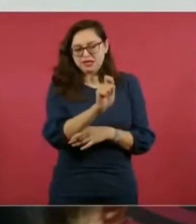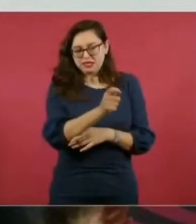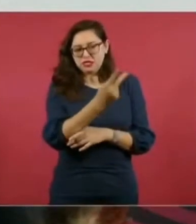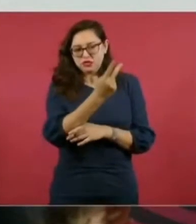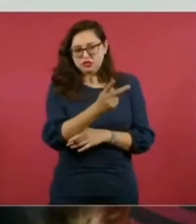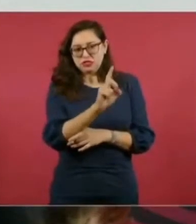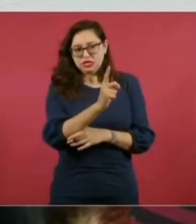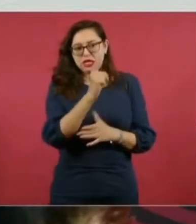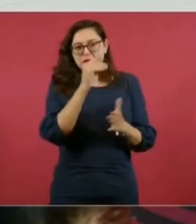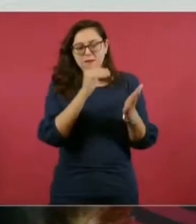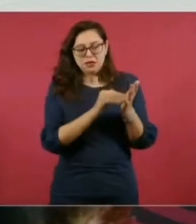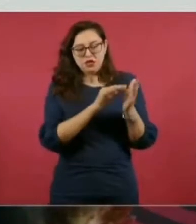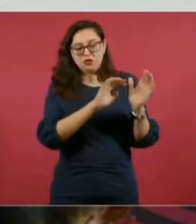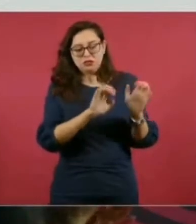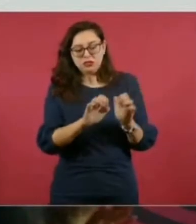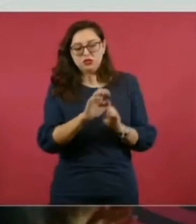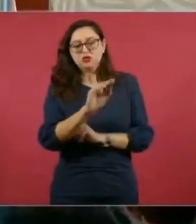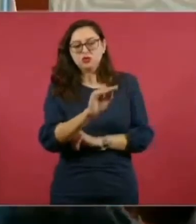del